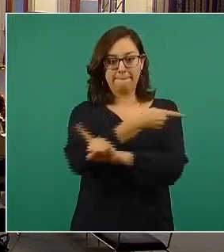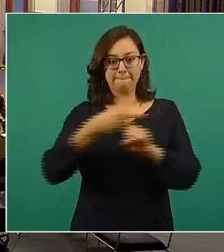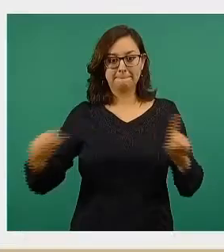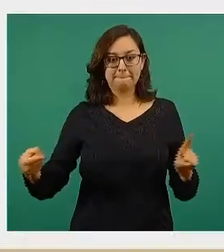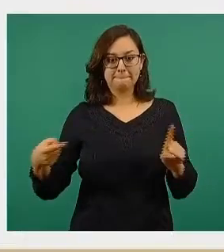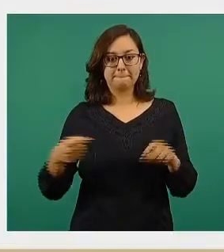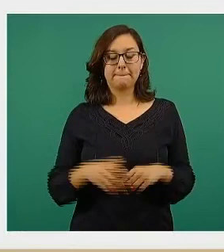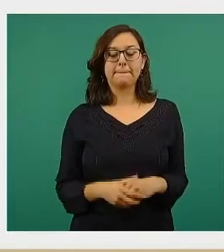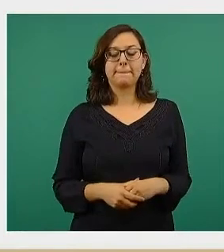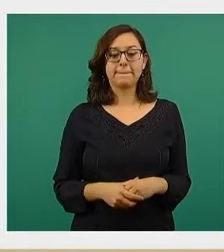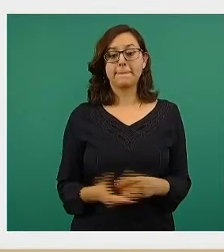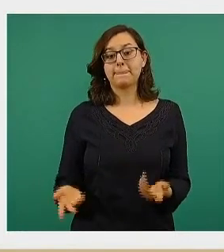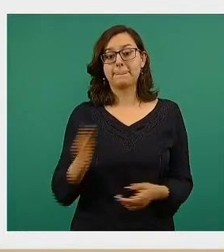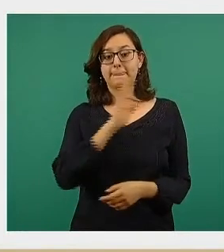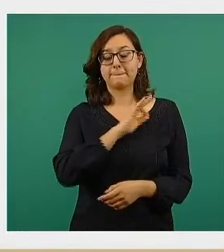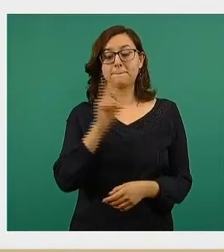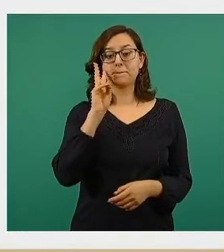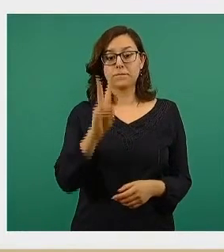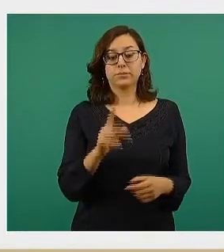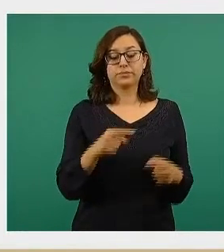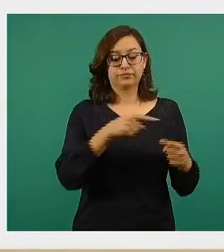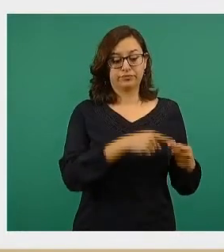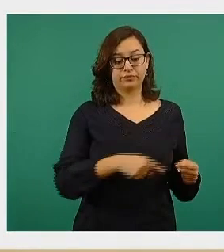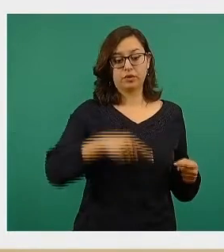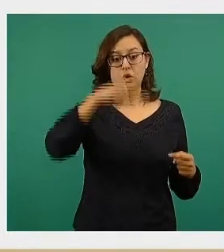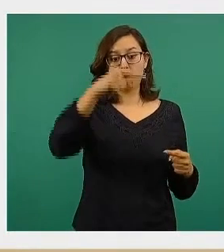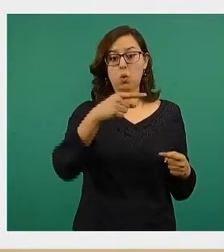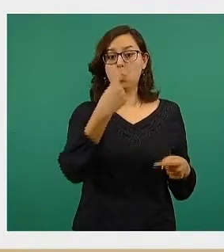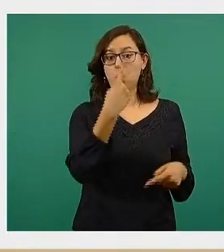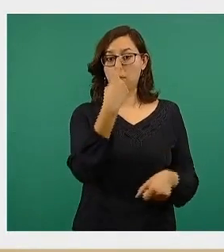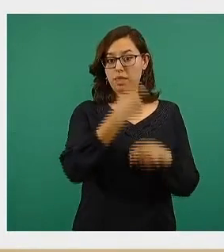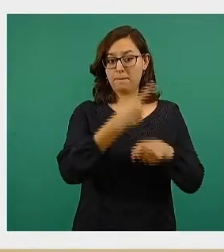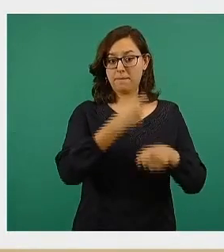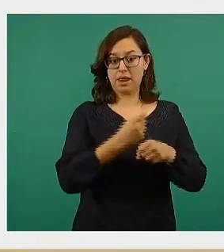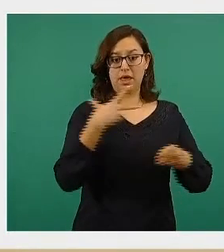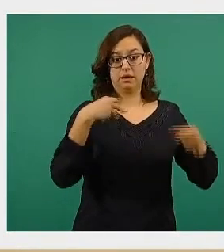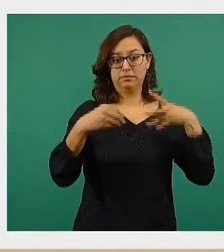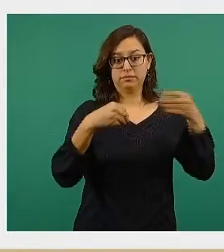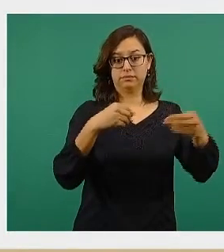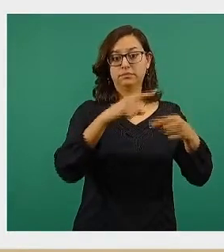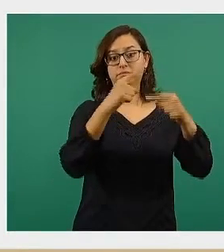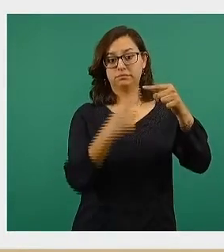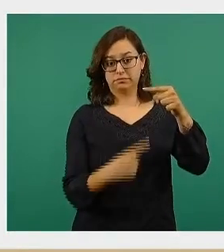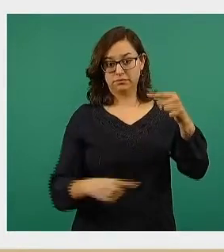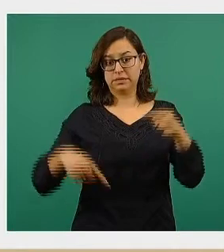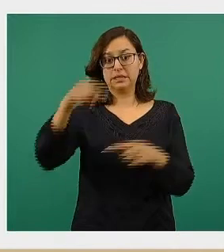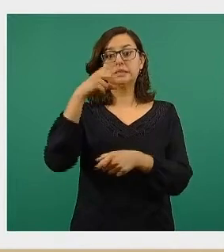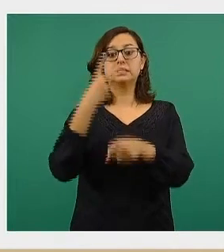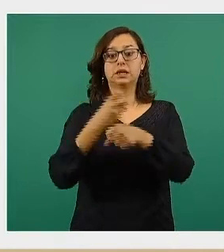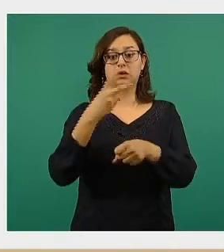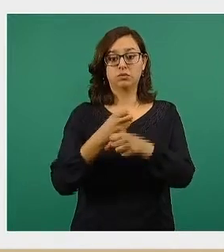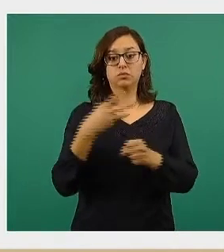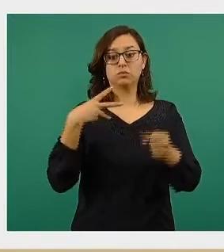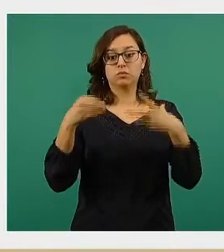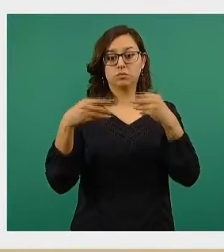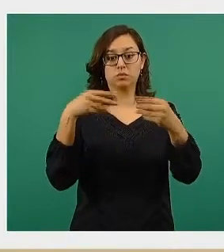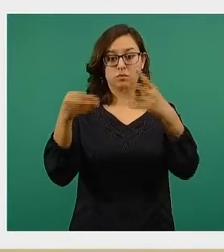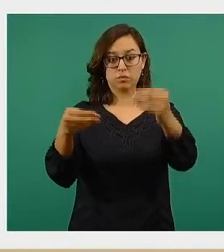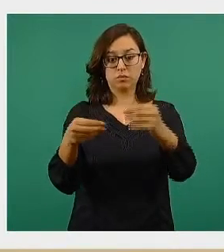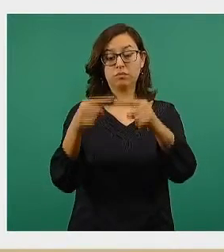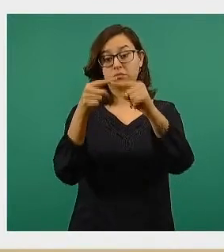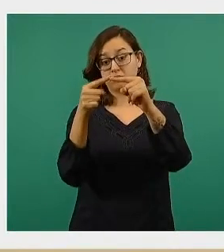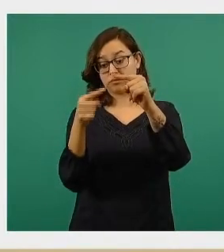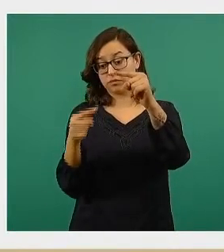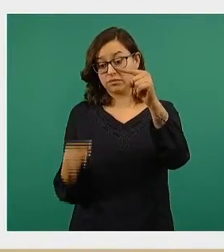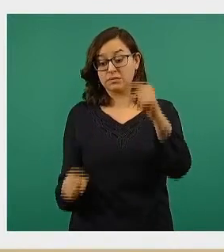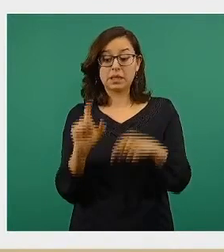en la prospectiva de la secuencia temporal de la epidemia, 20 semanas de reducción y una meseta que tiene un pequeño,